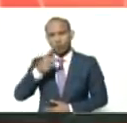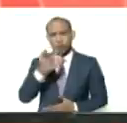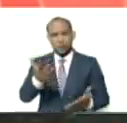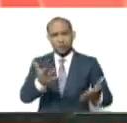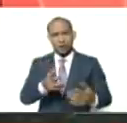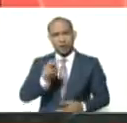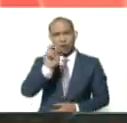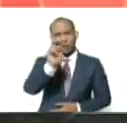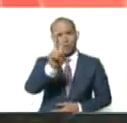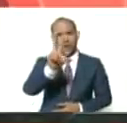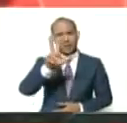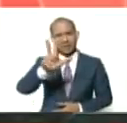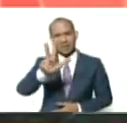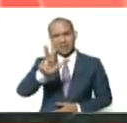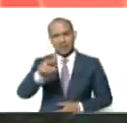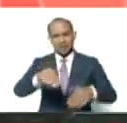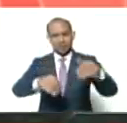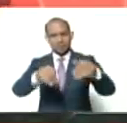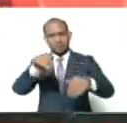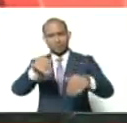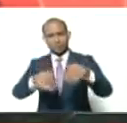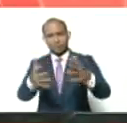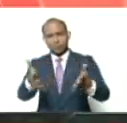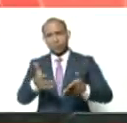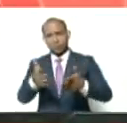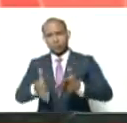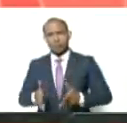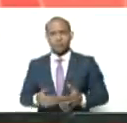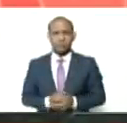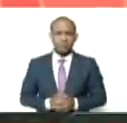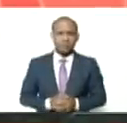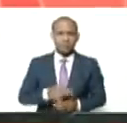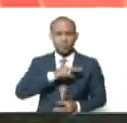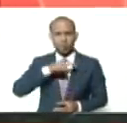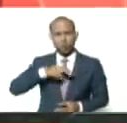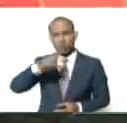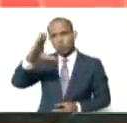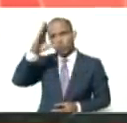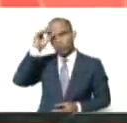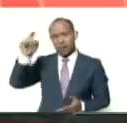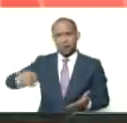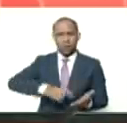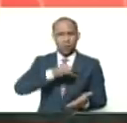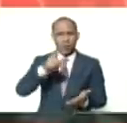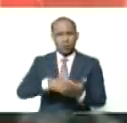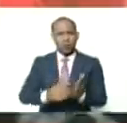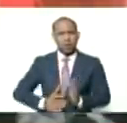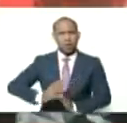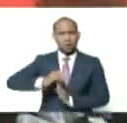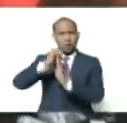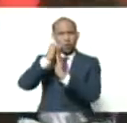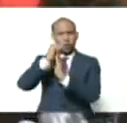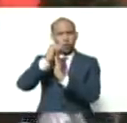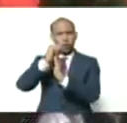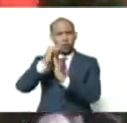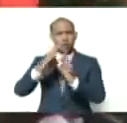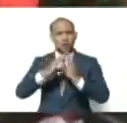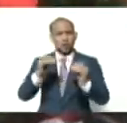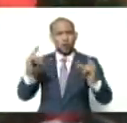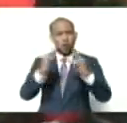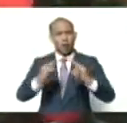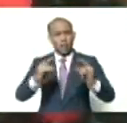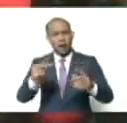ganando 23 de 25 elecciones, algo hemos aprendido en estos años de lo que es el liderazgo, de lo que son las